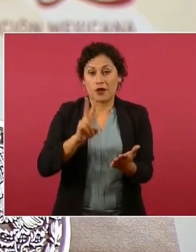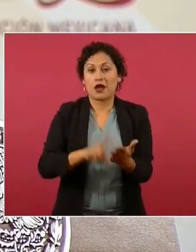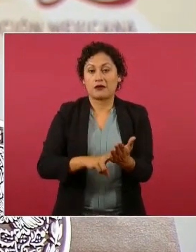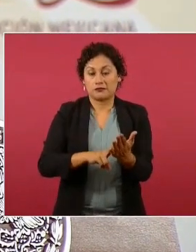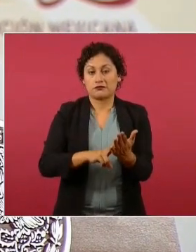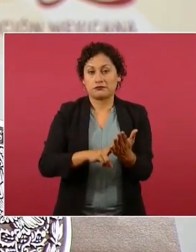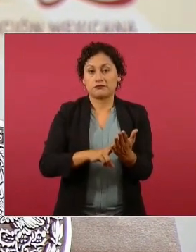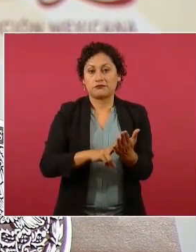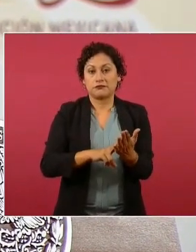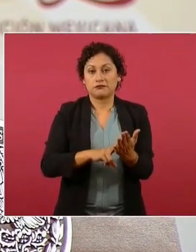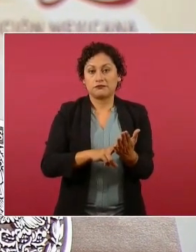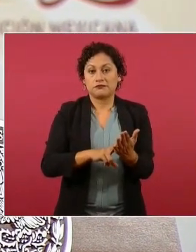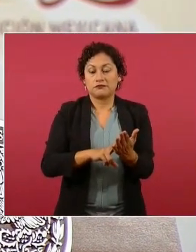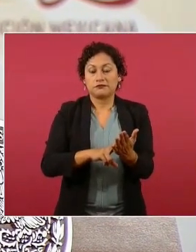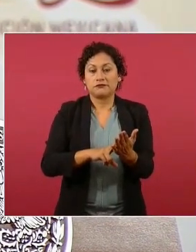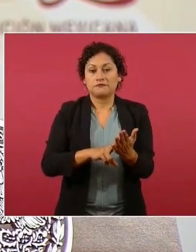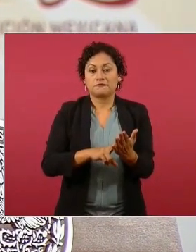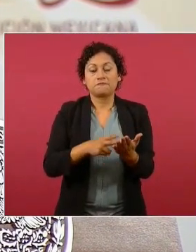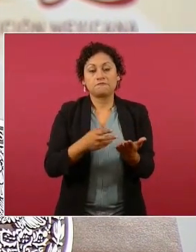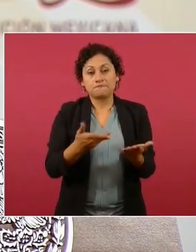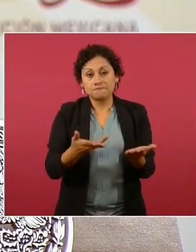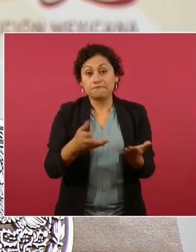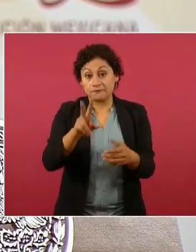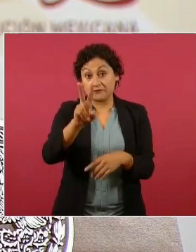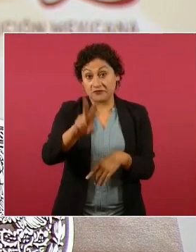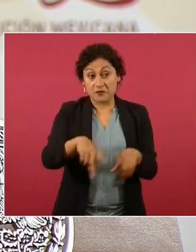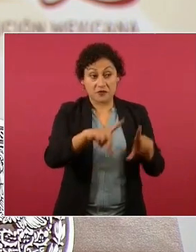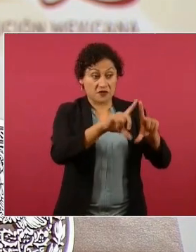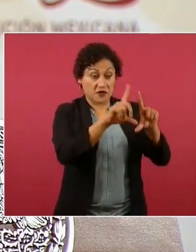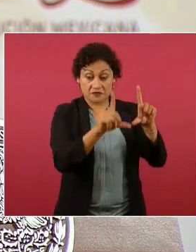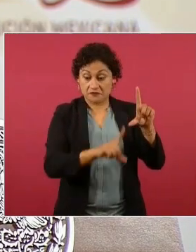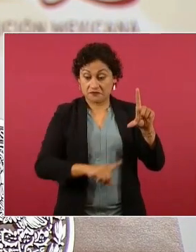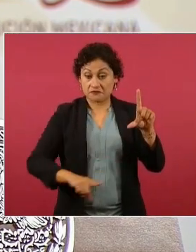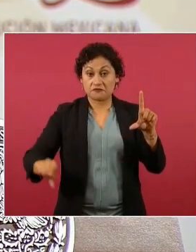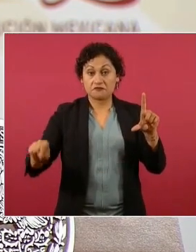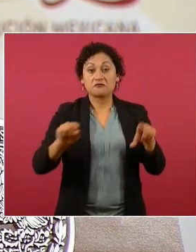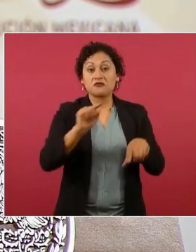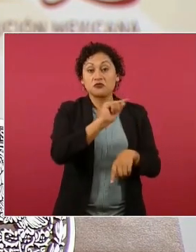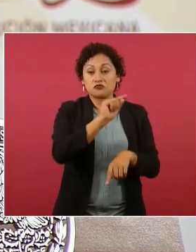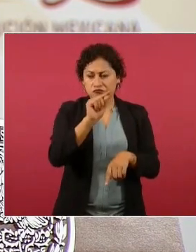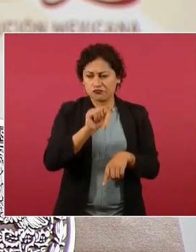en la mayoría de los casos está abajo